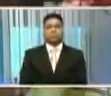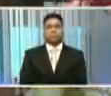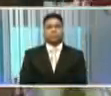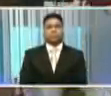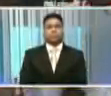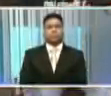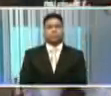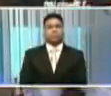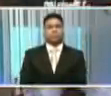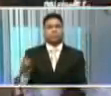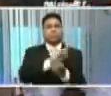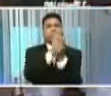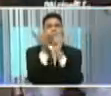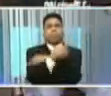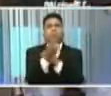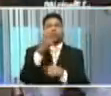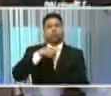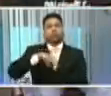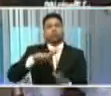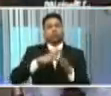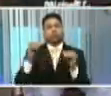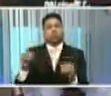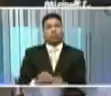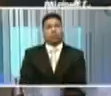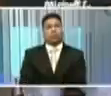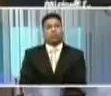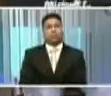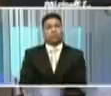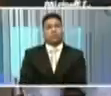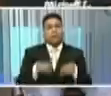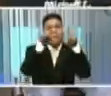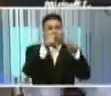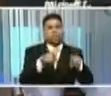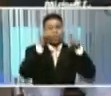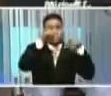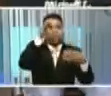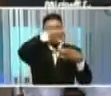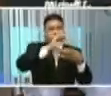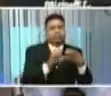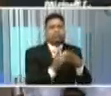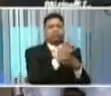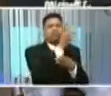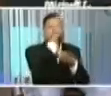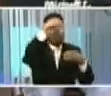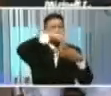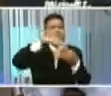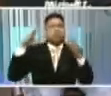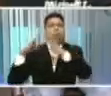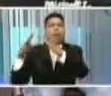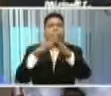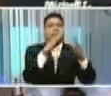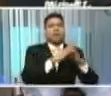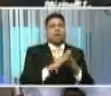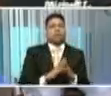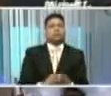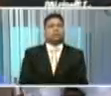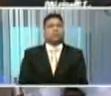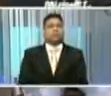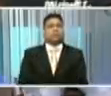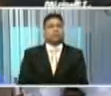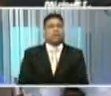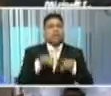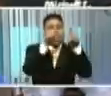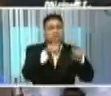Convertirnos todos a través de la agricultura urbana, a través de la agricultura